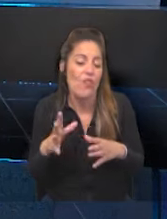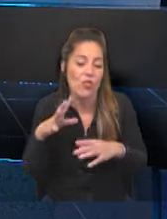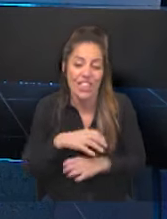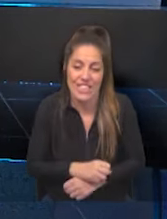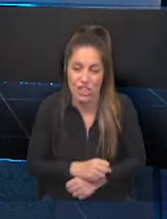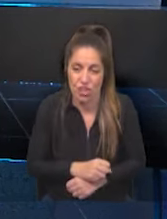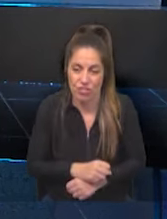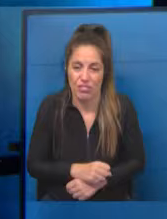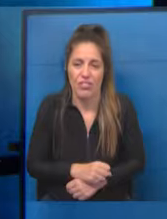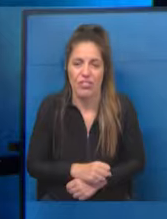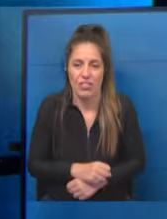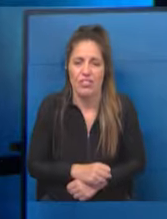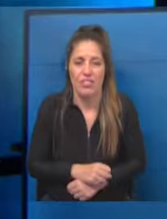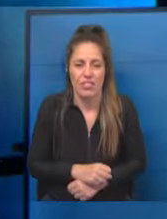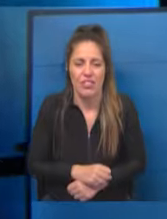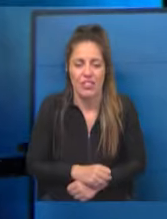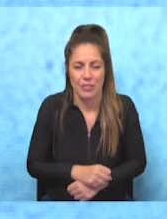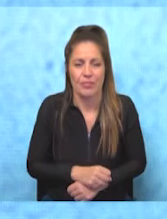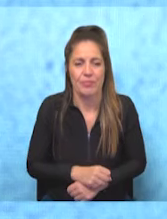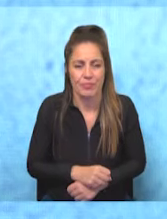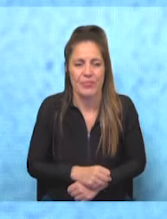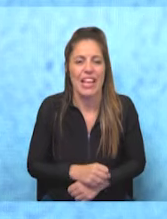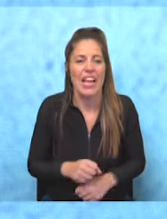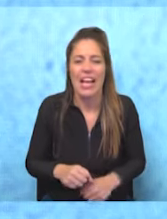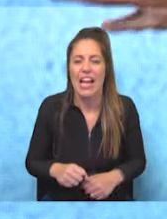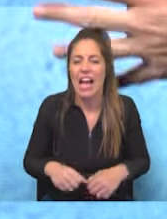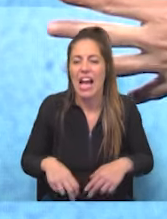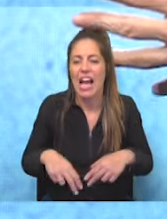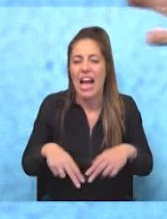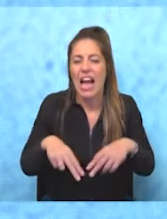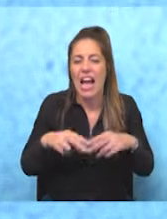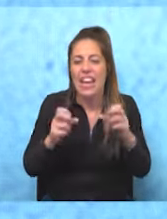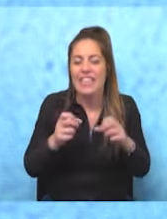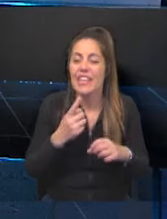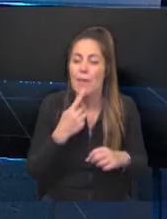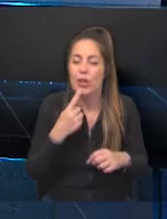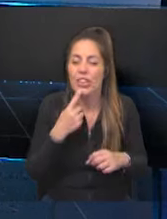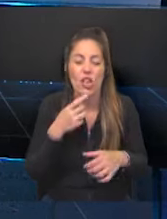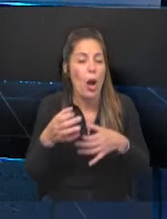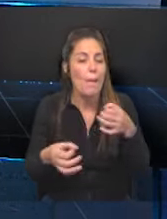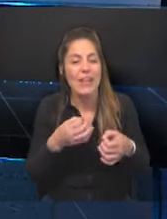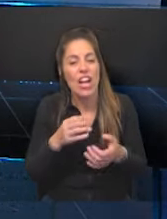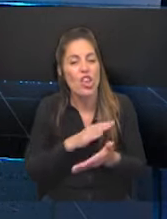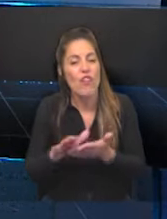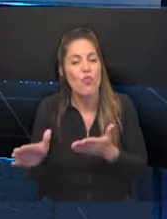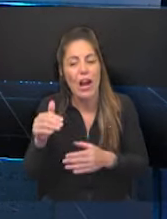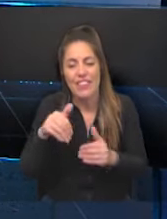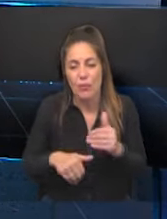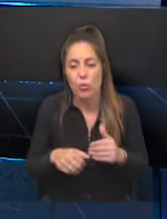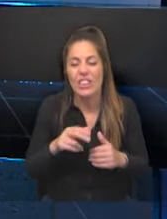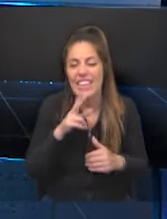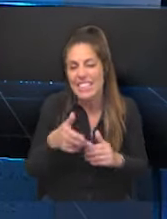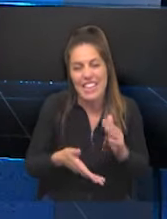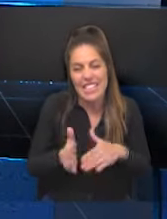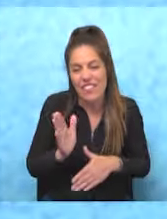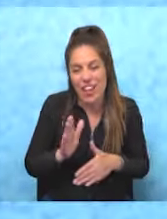eso porque que hay un montón de analistas políticos que están explicando la fuga de votos no se fue por tal usted dice que se están fugando votos del